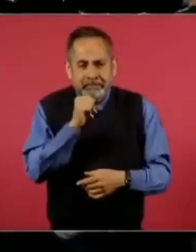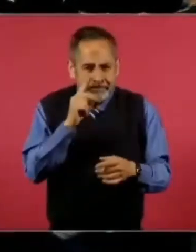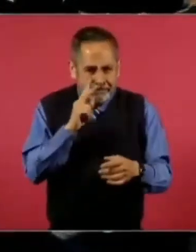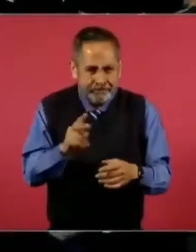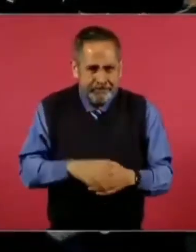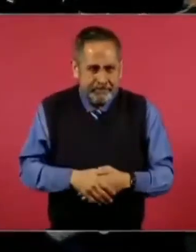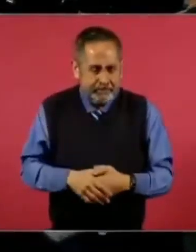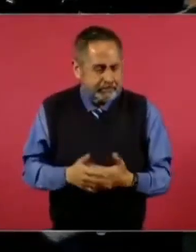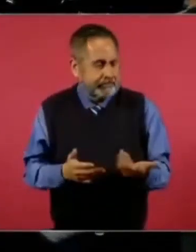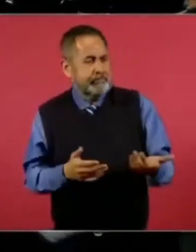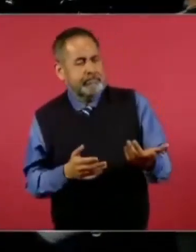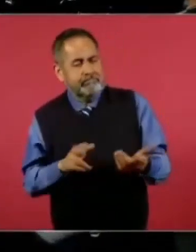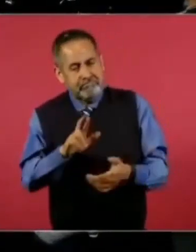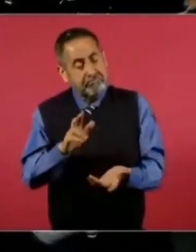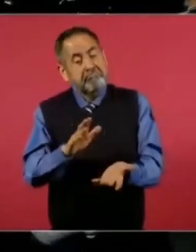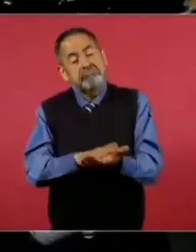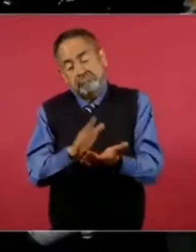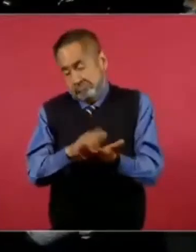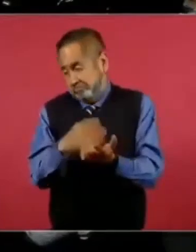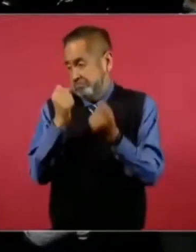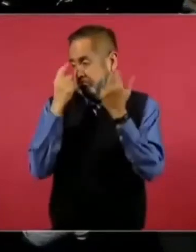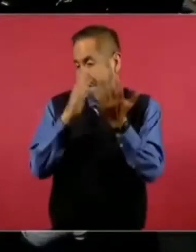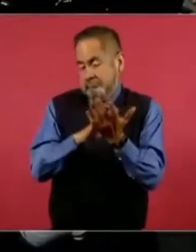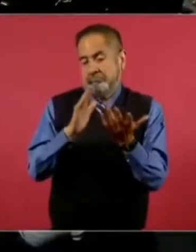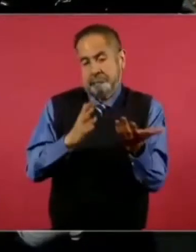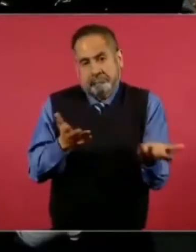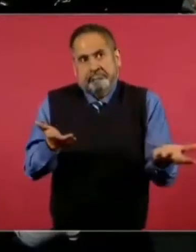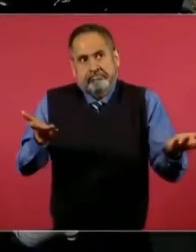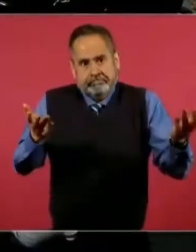Vamos a reconocerle porque…